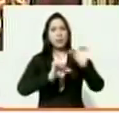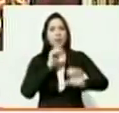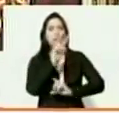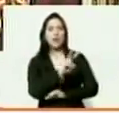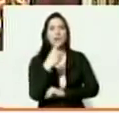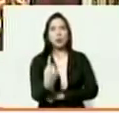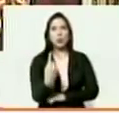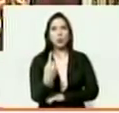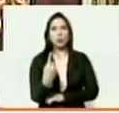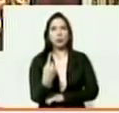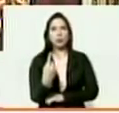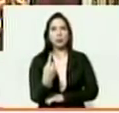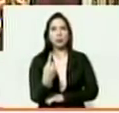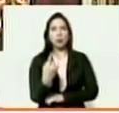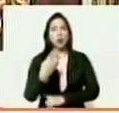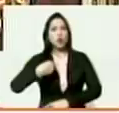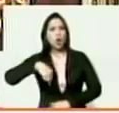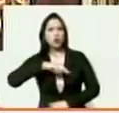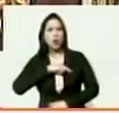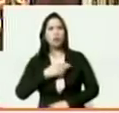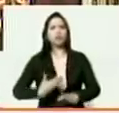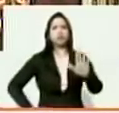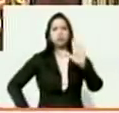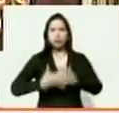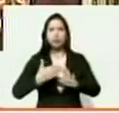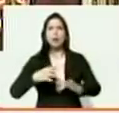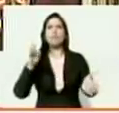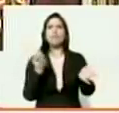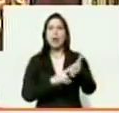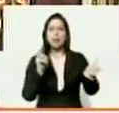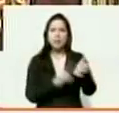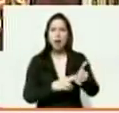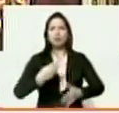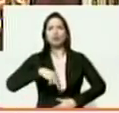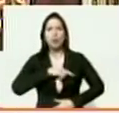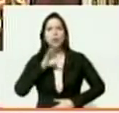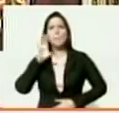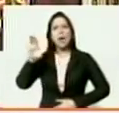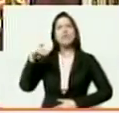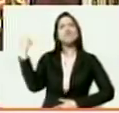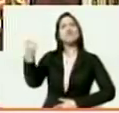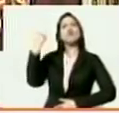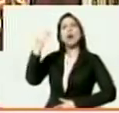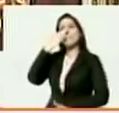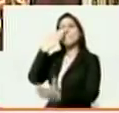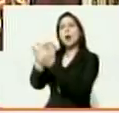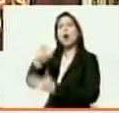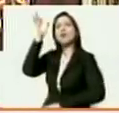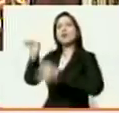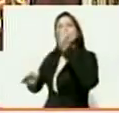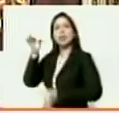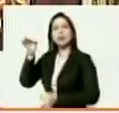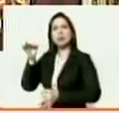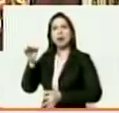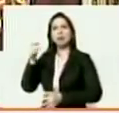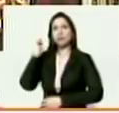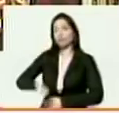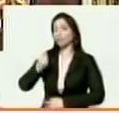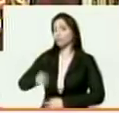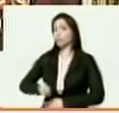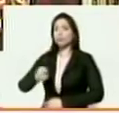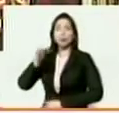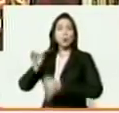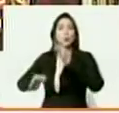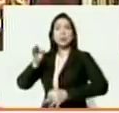XXI y por eso nosotros hemos salido con la verdad en nuestro país a buscar justicia ante la Corte Penal